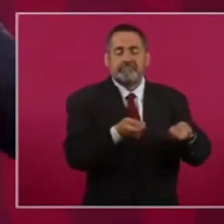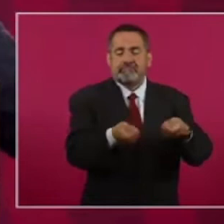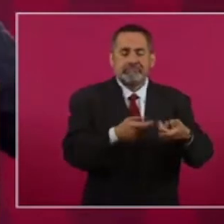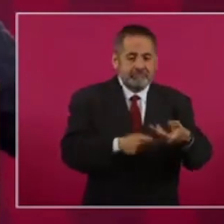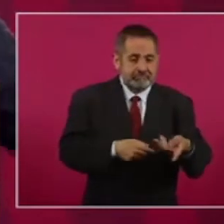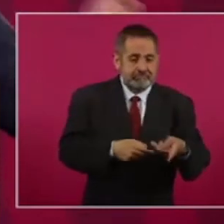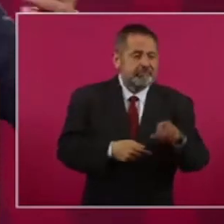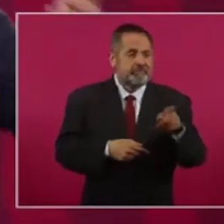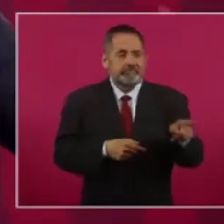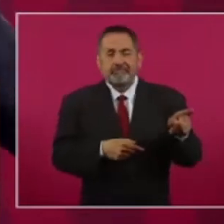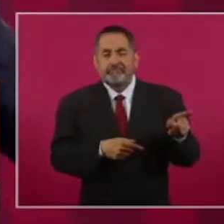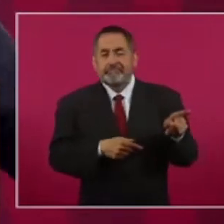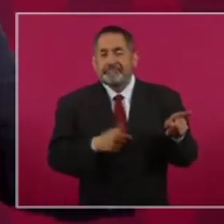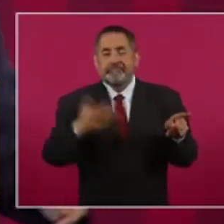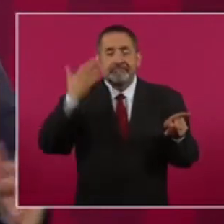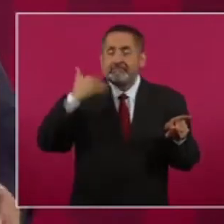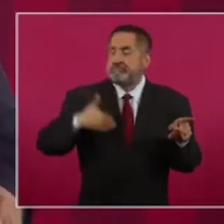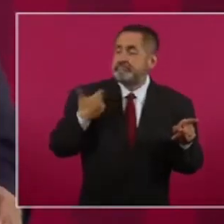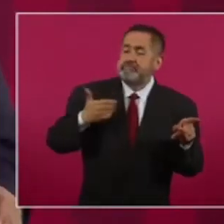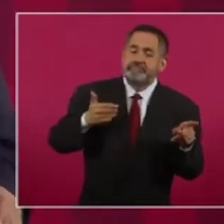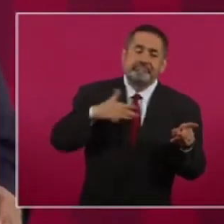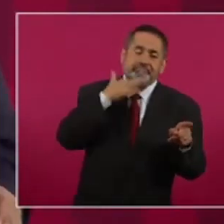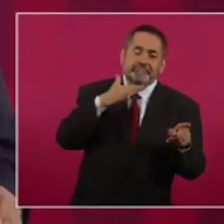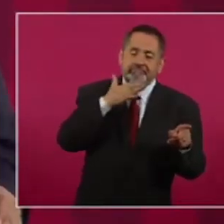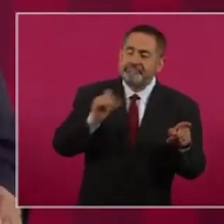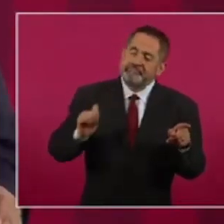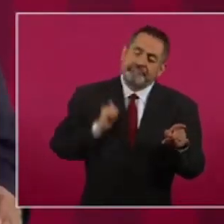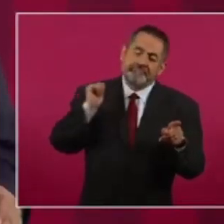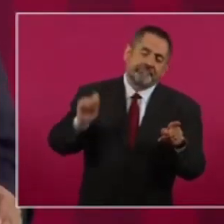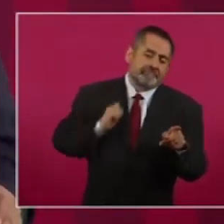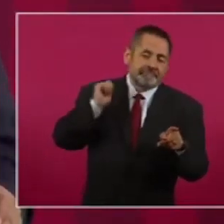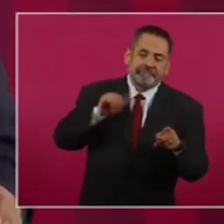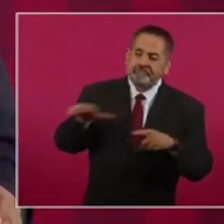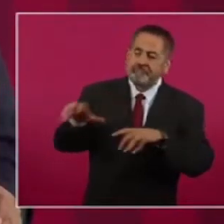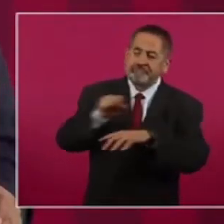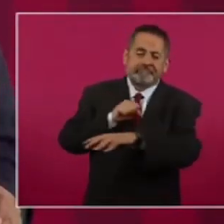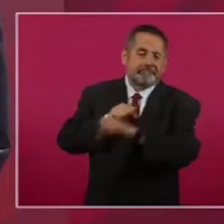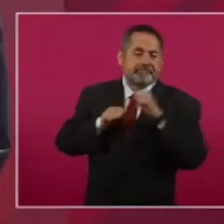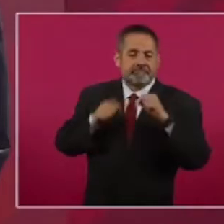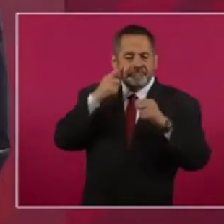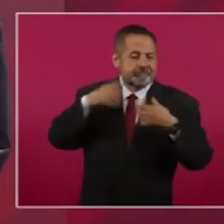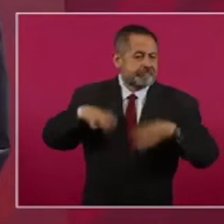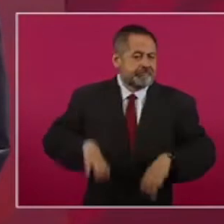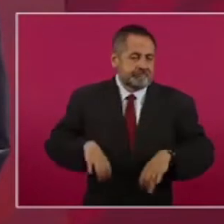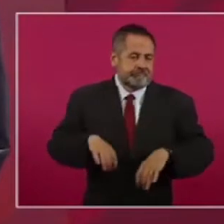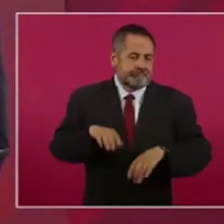corrupción que imperaba en el sector salud.